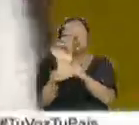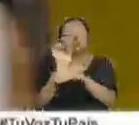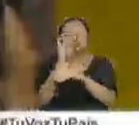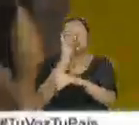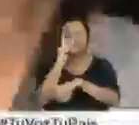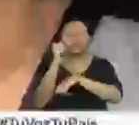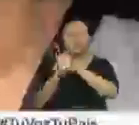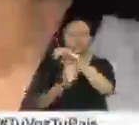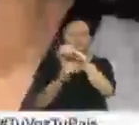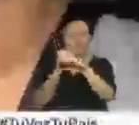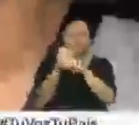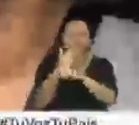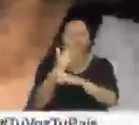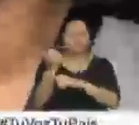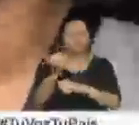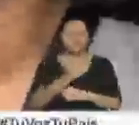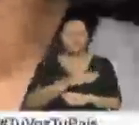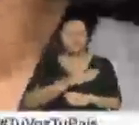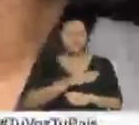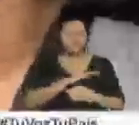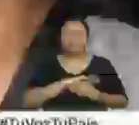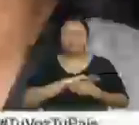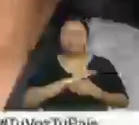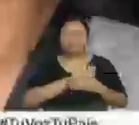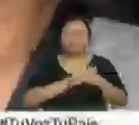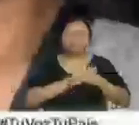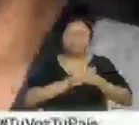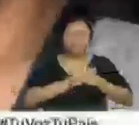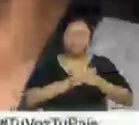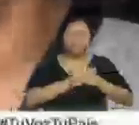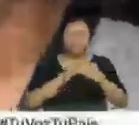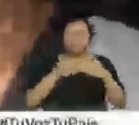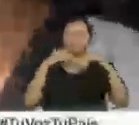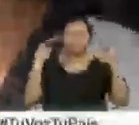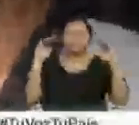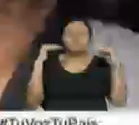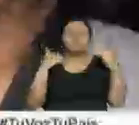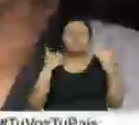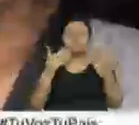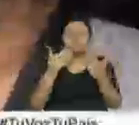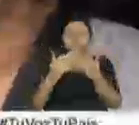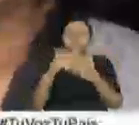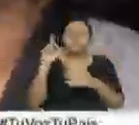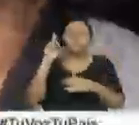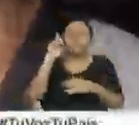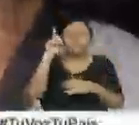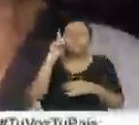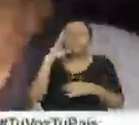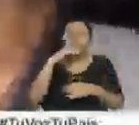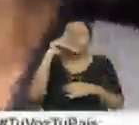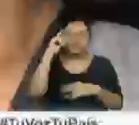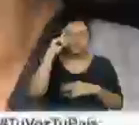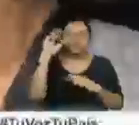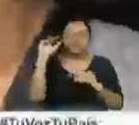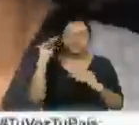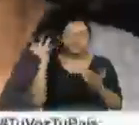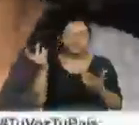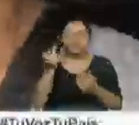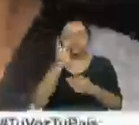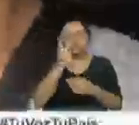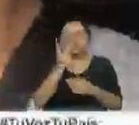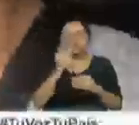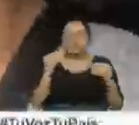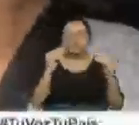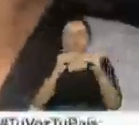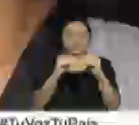la última década. Me invade mi corazón mucha nostalgia porque venimos a despedir a nuestro gran líder, que es el presidente Rafael Correa. Le venimos